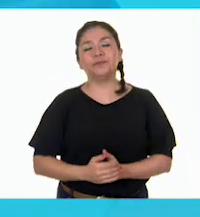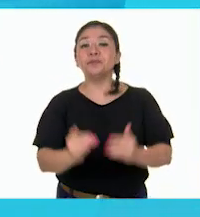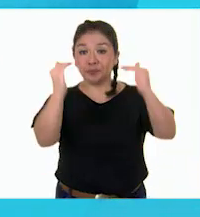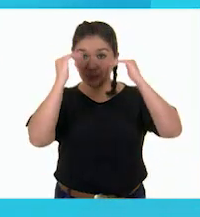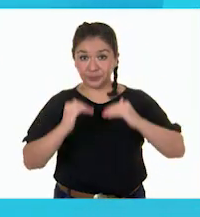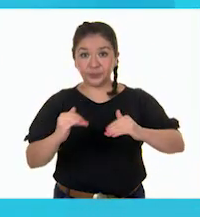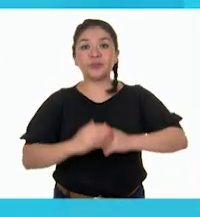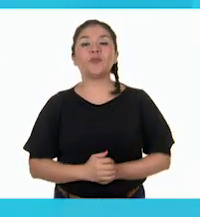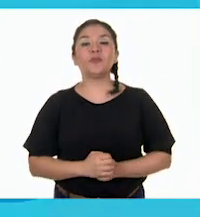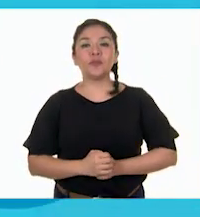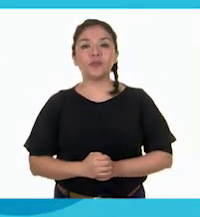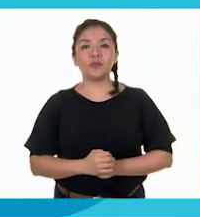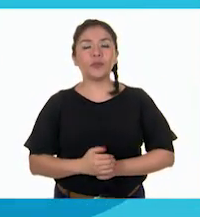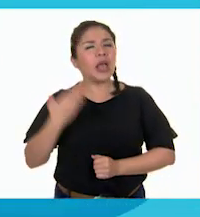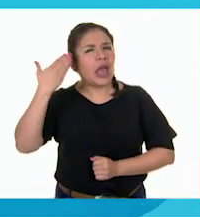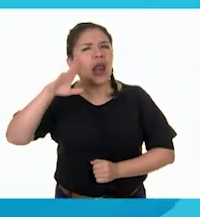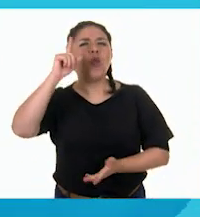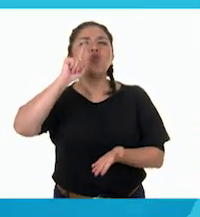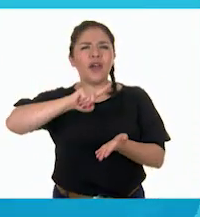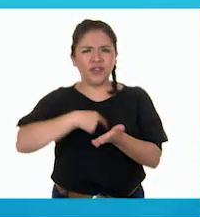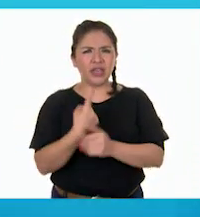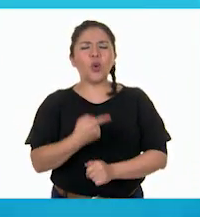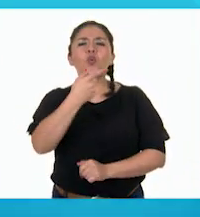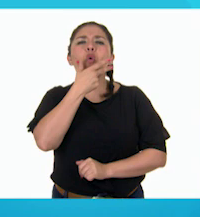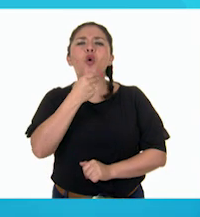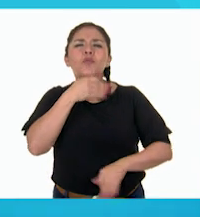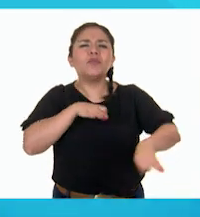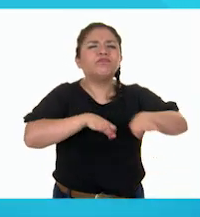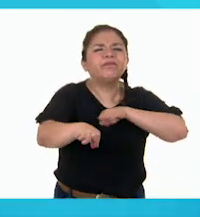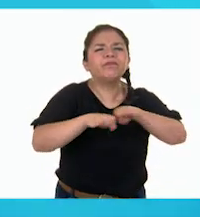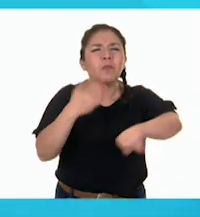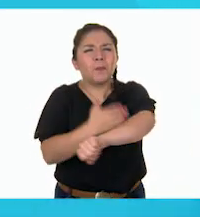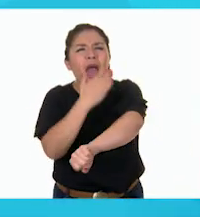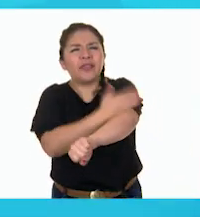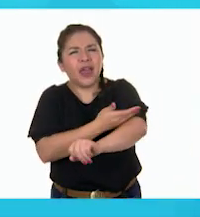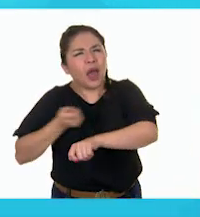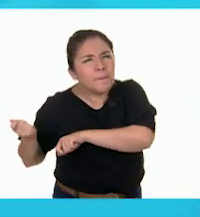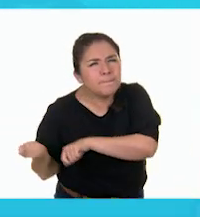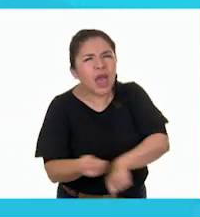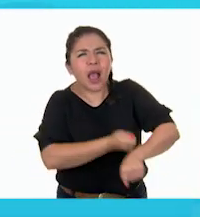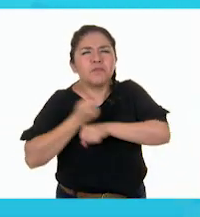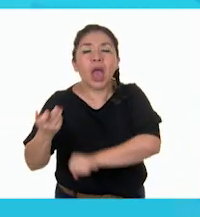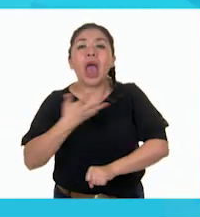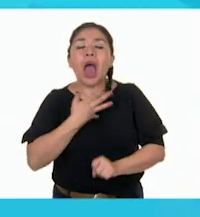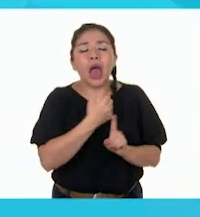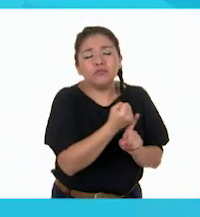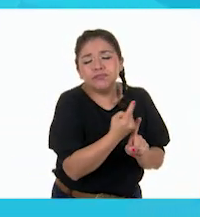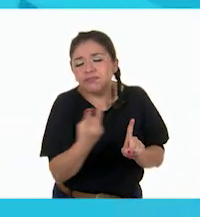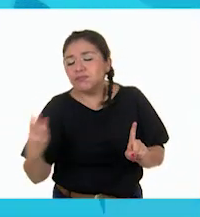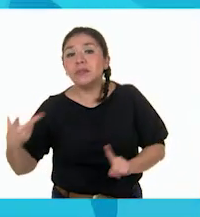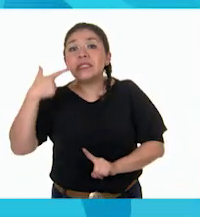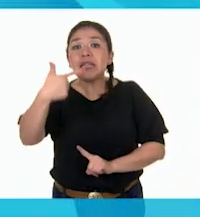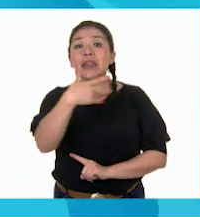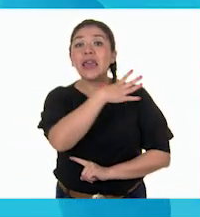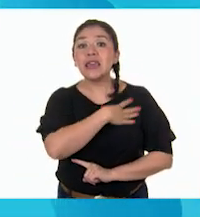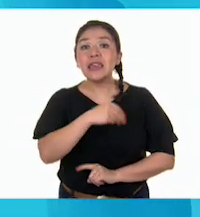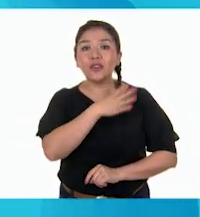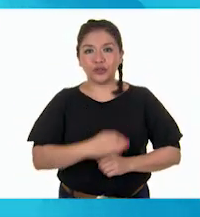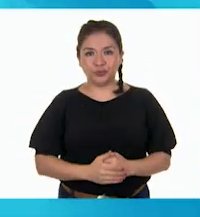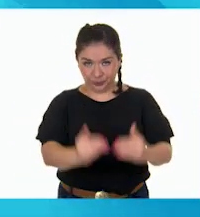Pulgarcito. Érase una vez un leñador y una leñadora que tenían 7 hijos.